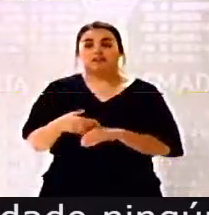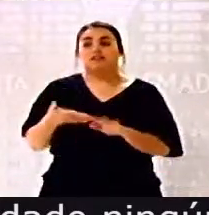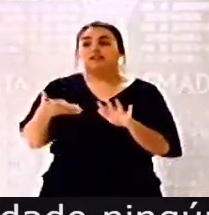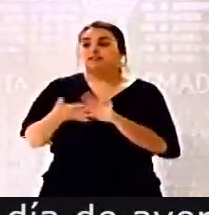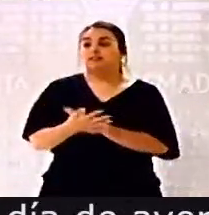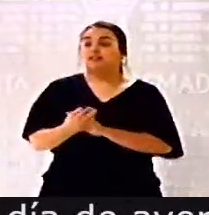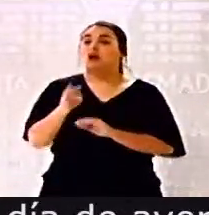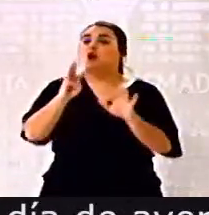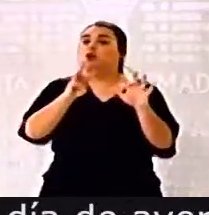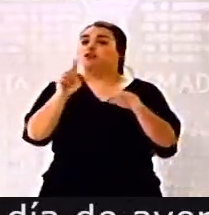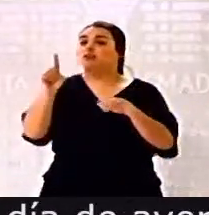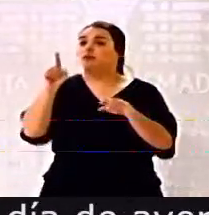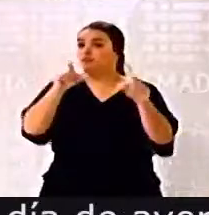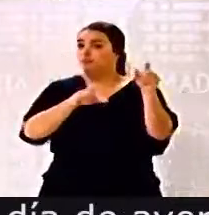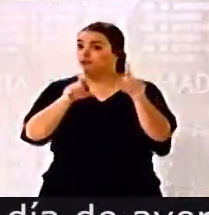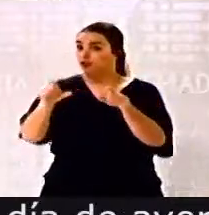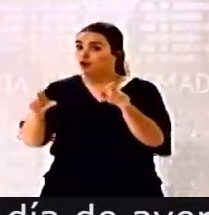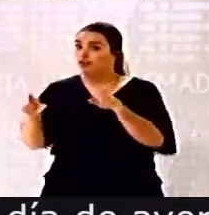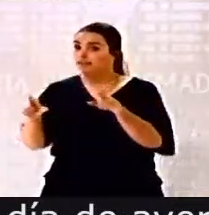personas han